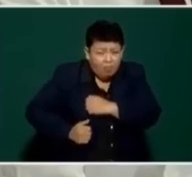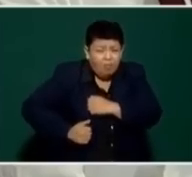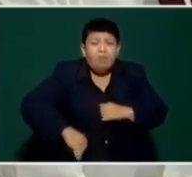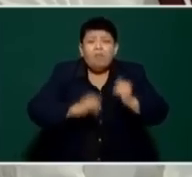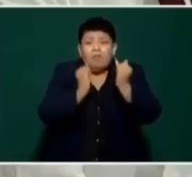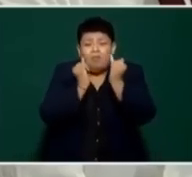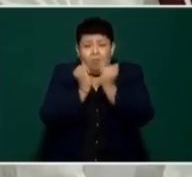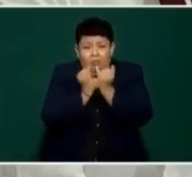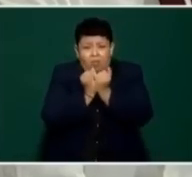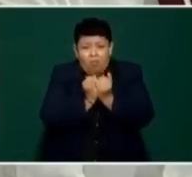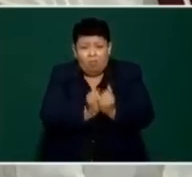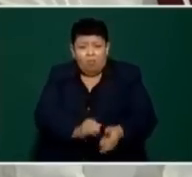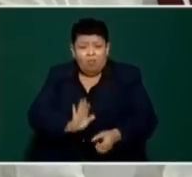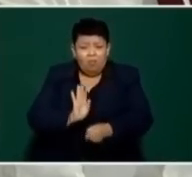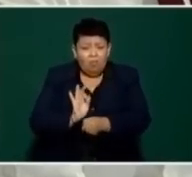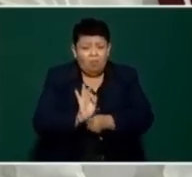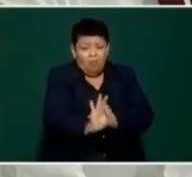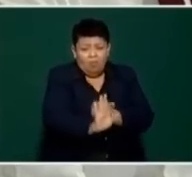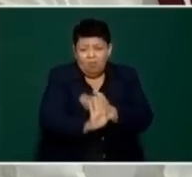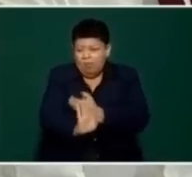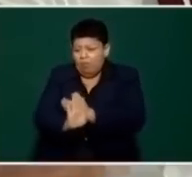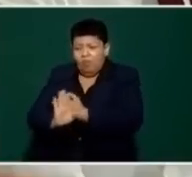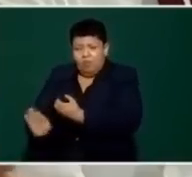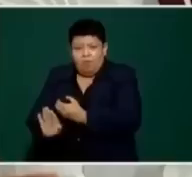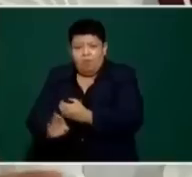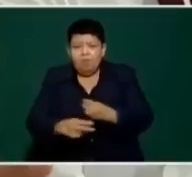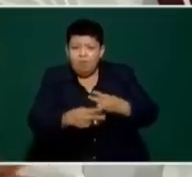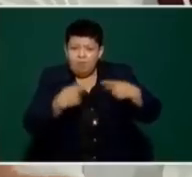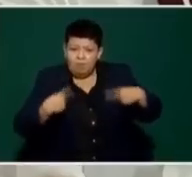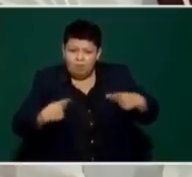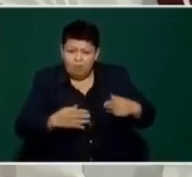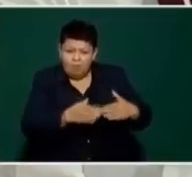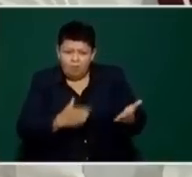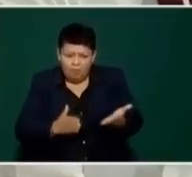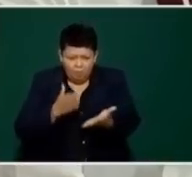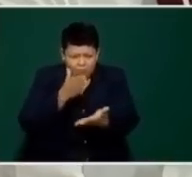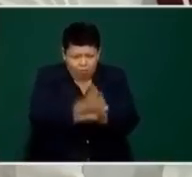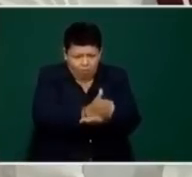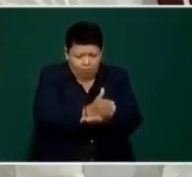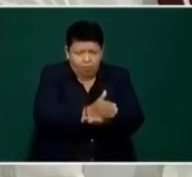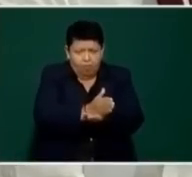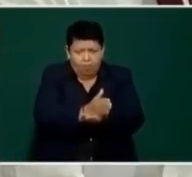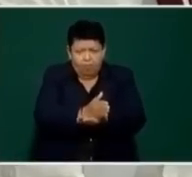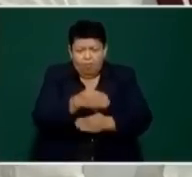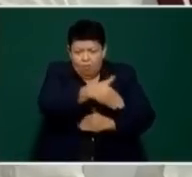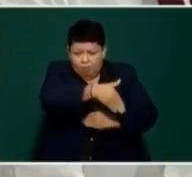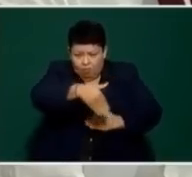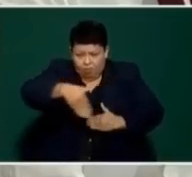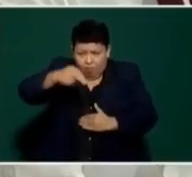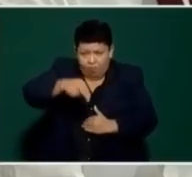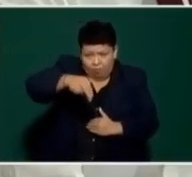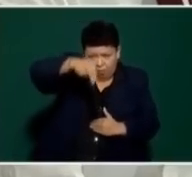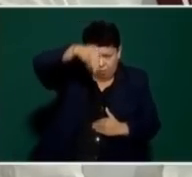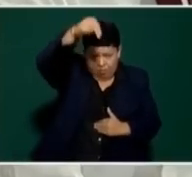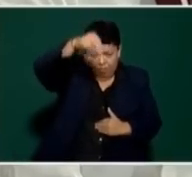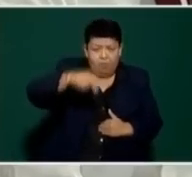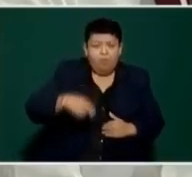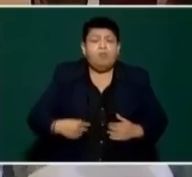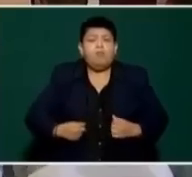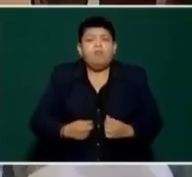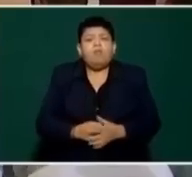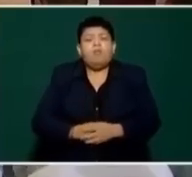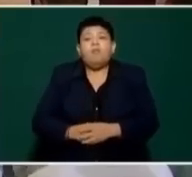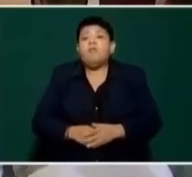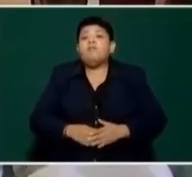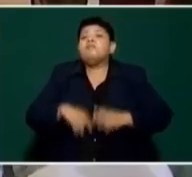van a impedir que migrantes crucen la frontera norte? Es decir, ¿están deteniendo personas para que no crucen? Sí,